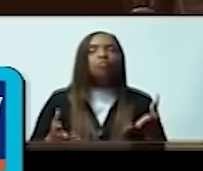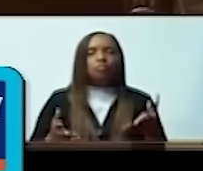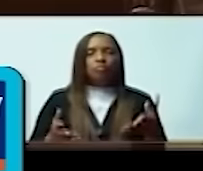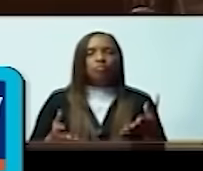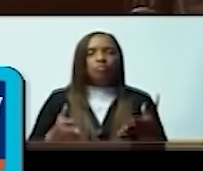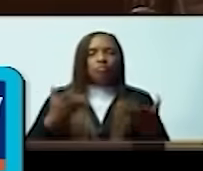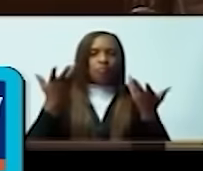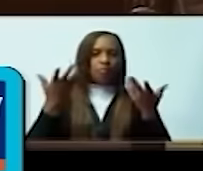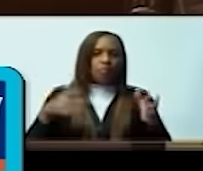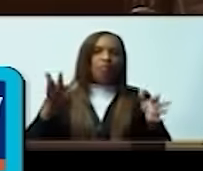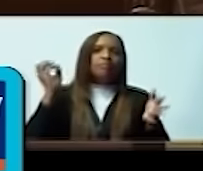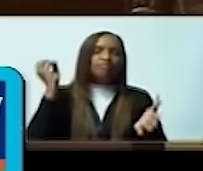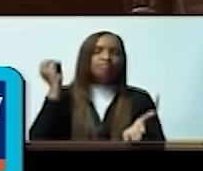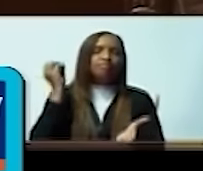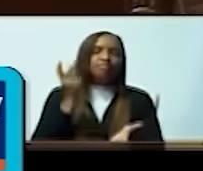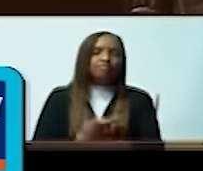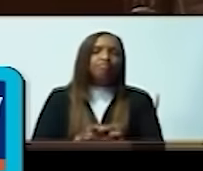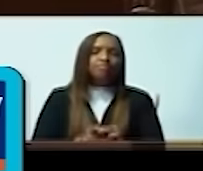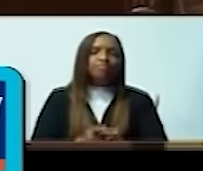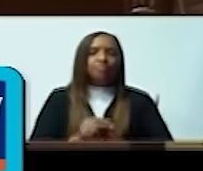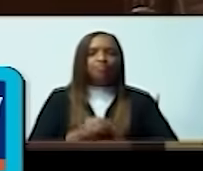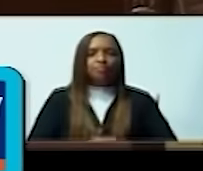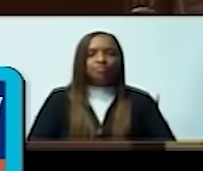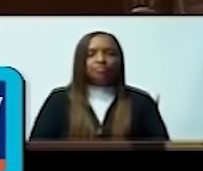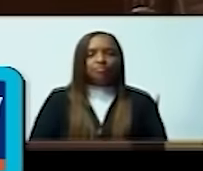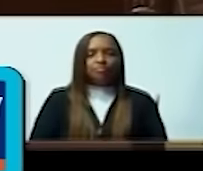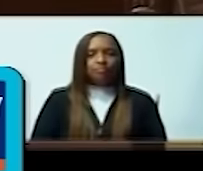Aprobado. Entonces,